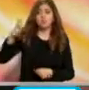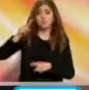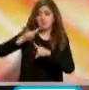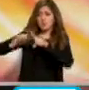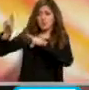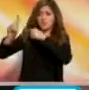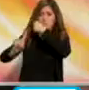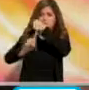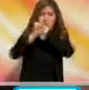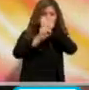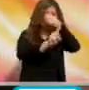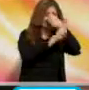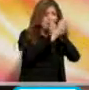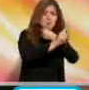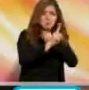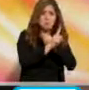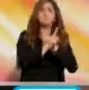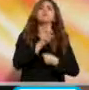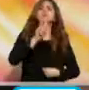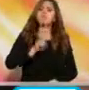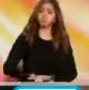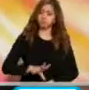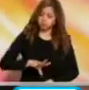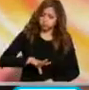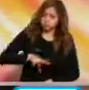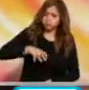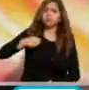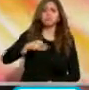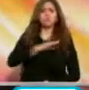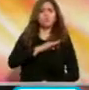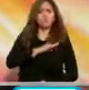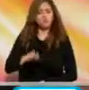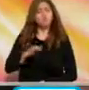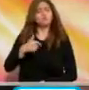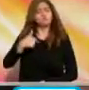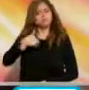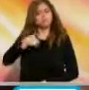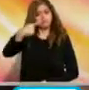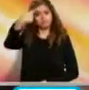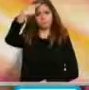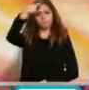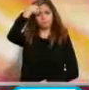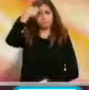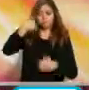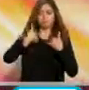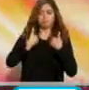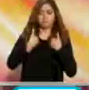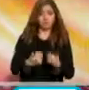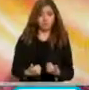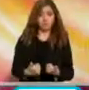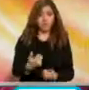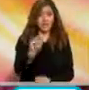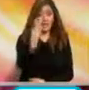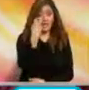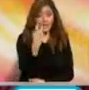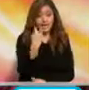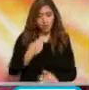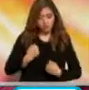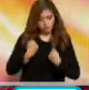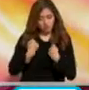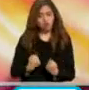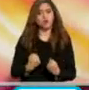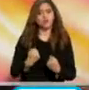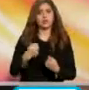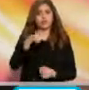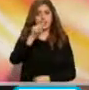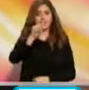las tempestades. Ah, caray, ¿qué tal, mira. Emocionales, sentimentales, psicológicas. O sea, esa es la fuerza de Tauro. Sí, sí,